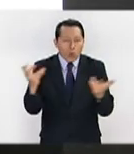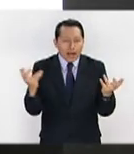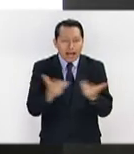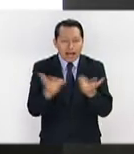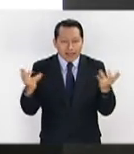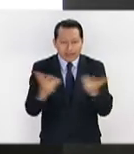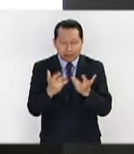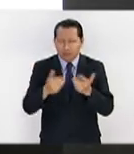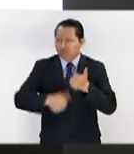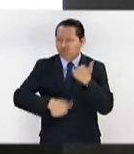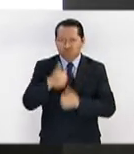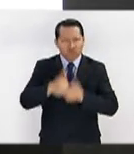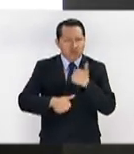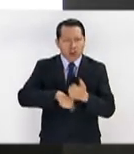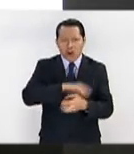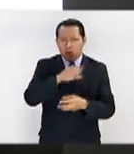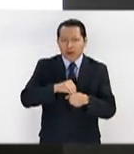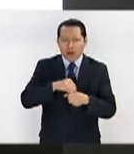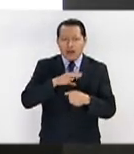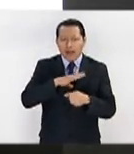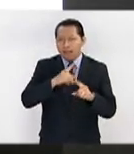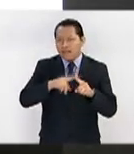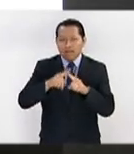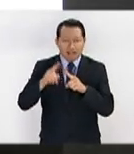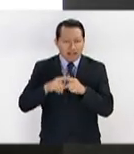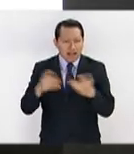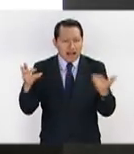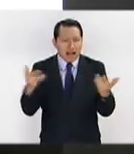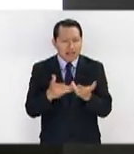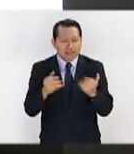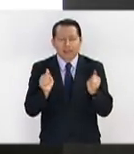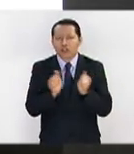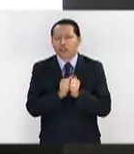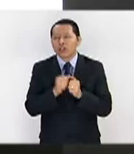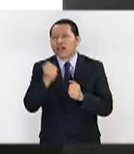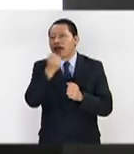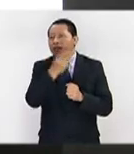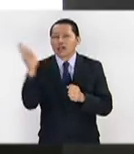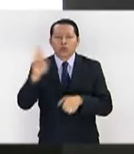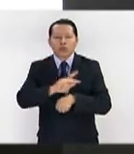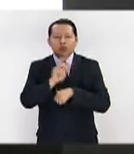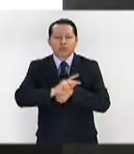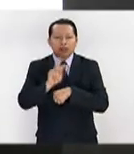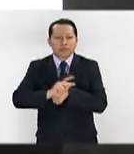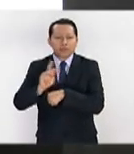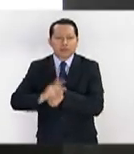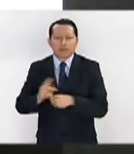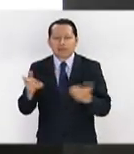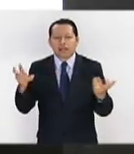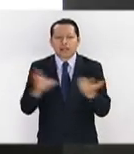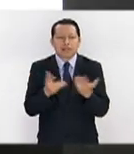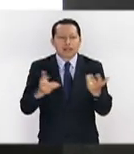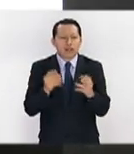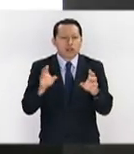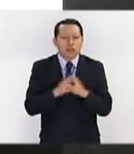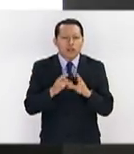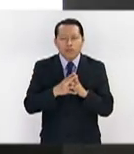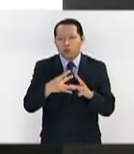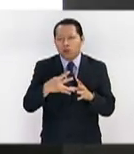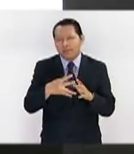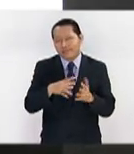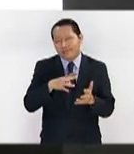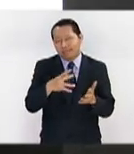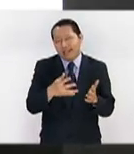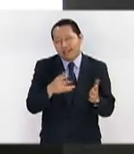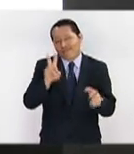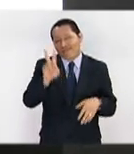que compite muchísimo con todo lo que está hecho en serie, especialmente con algunos países que se han dado la tarea de reproducir y